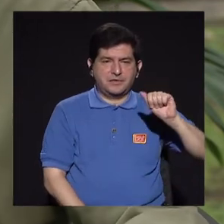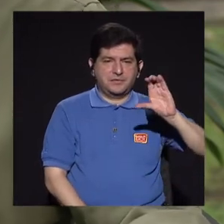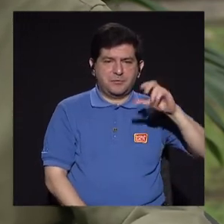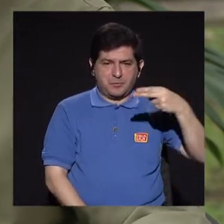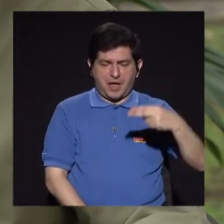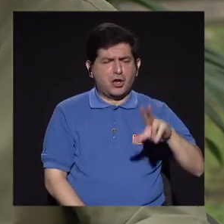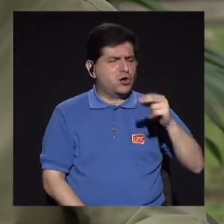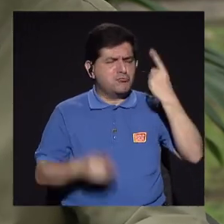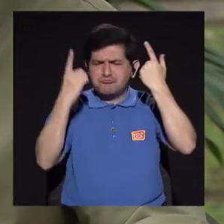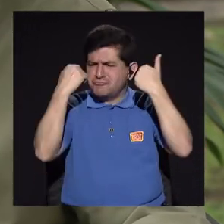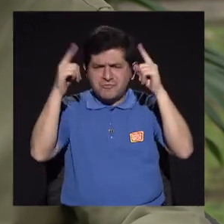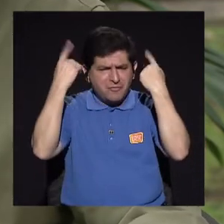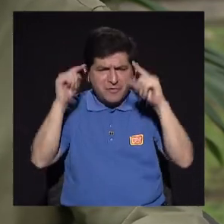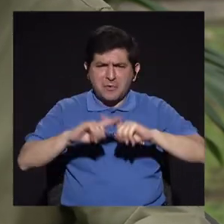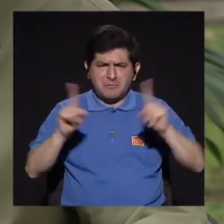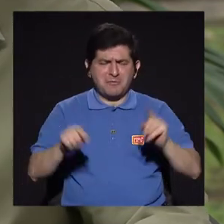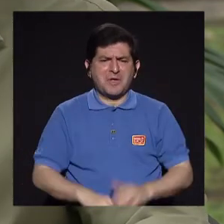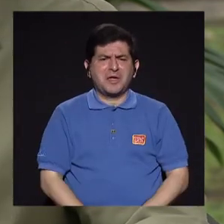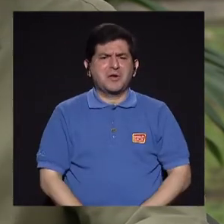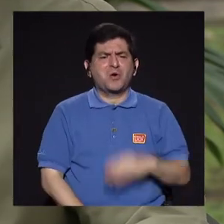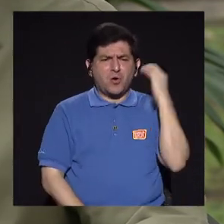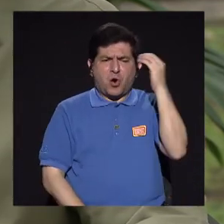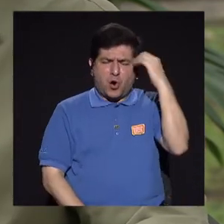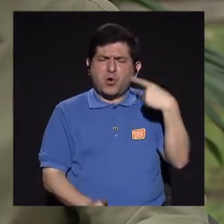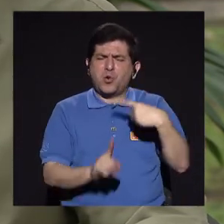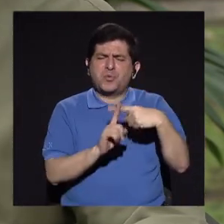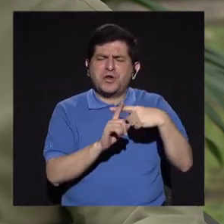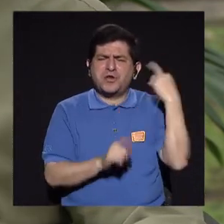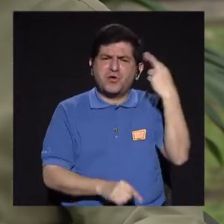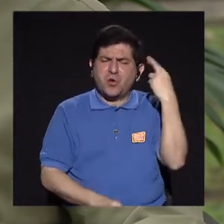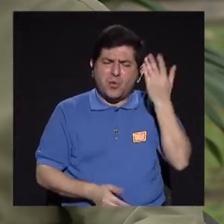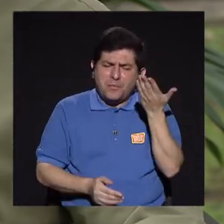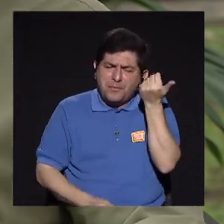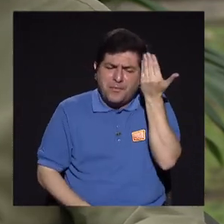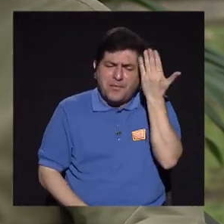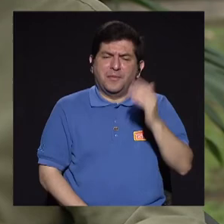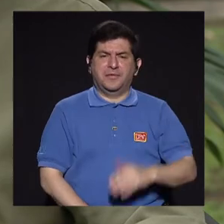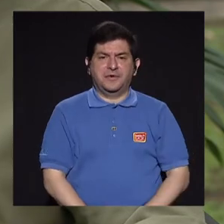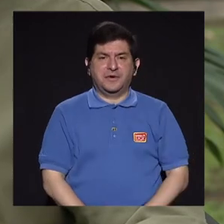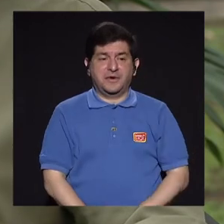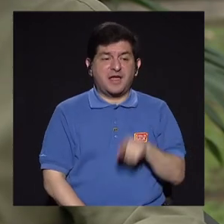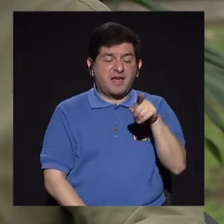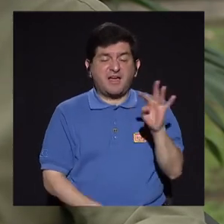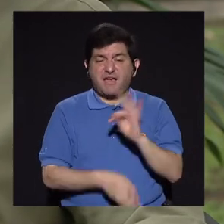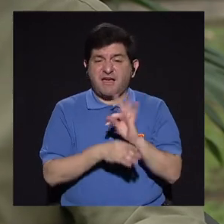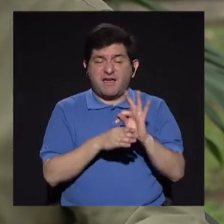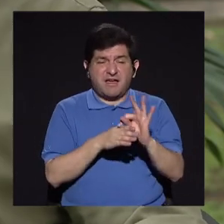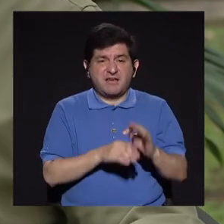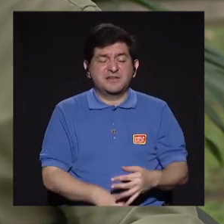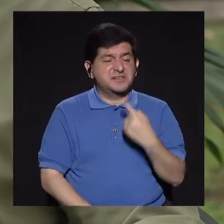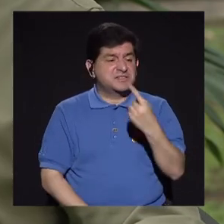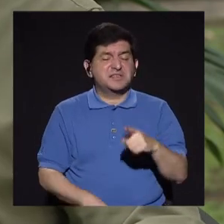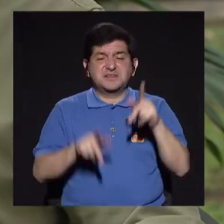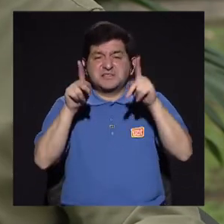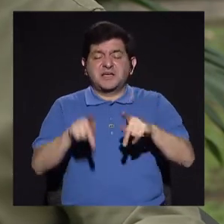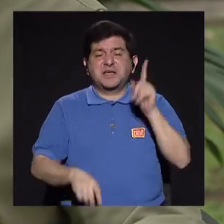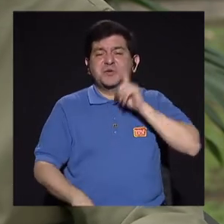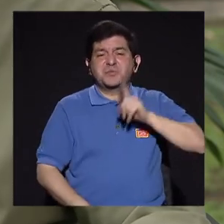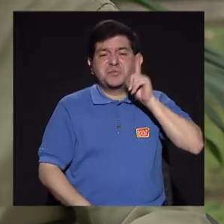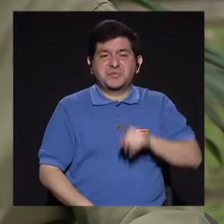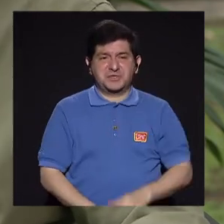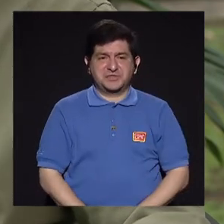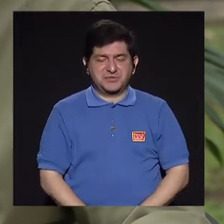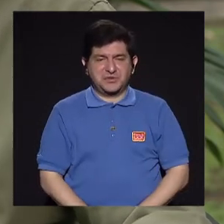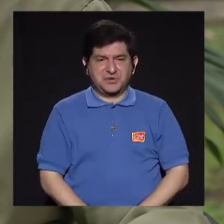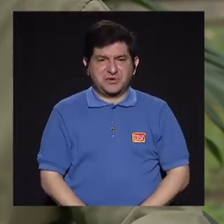tanto la efectividad de un tratamiento, sino que predice una opinión positiva. Porque muchas veces se dice que esta terapia pues es un engañabobo, que